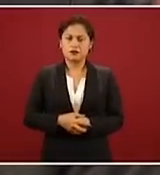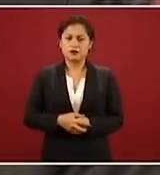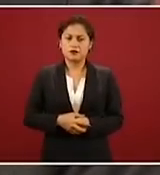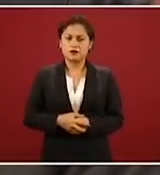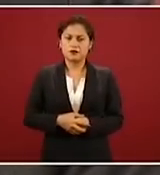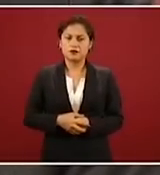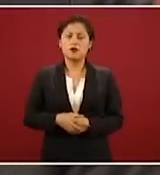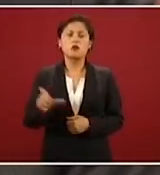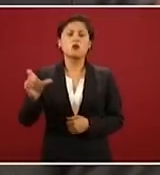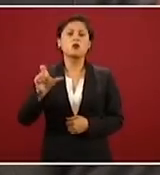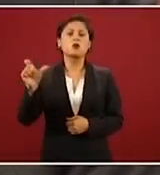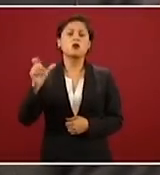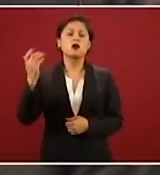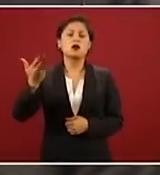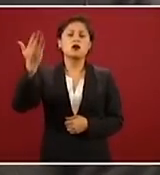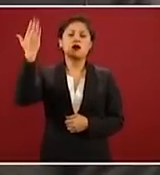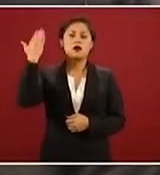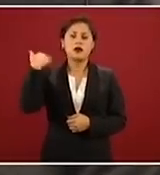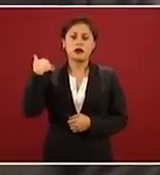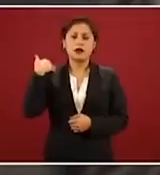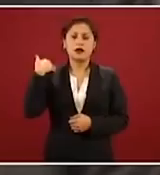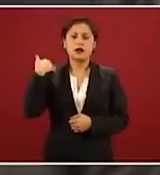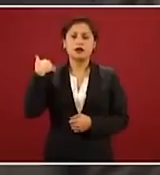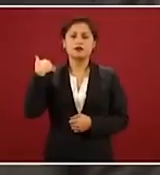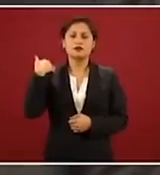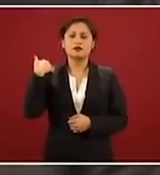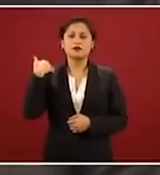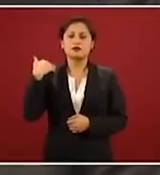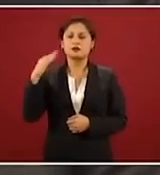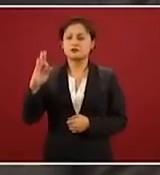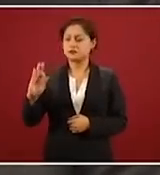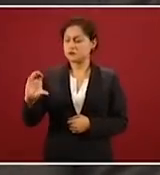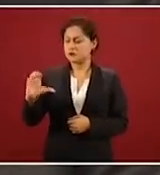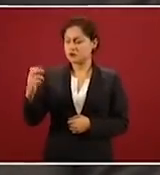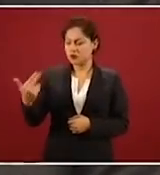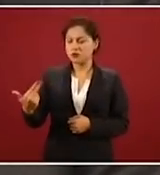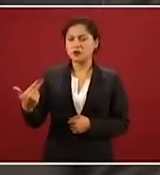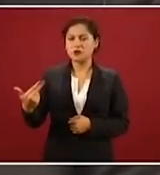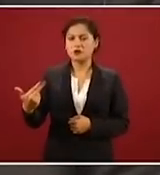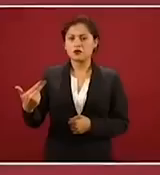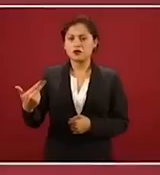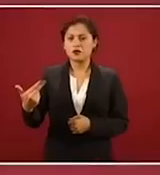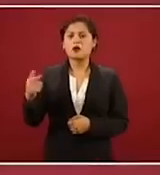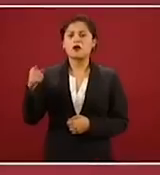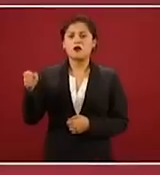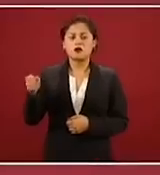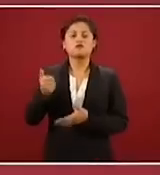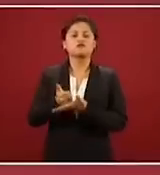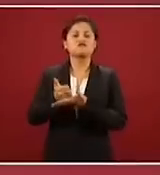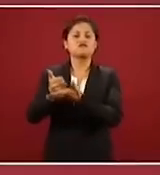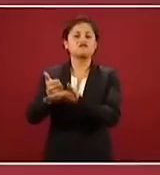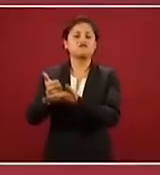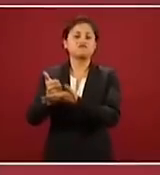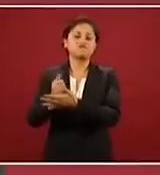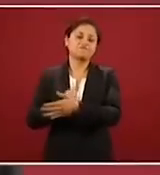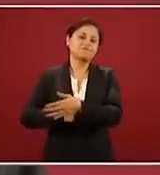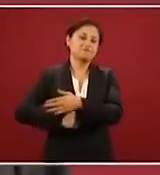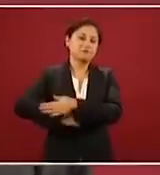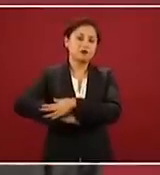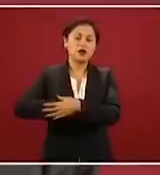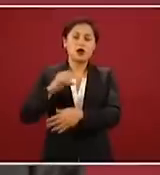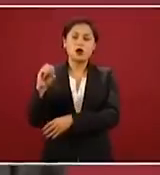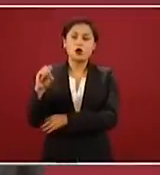Calderón se dio facilidades a Odebrecht para la